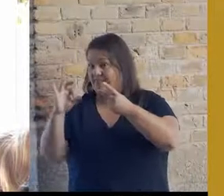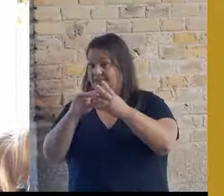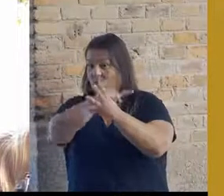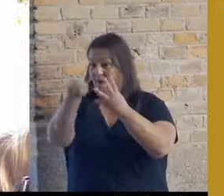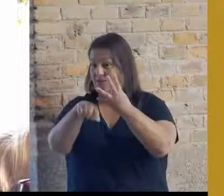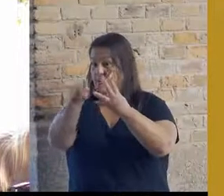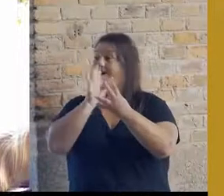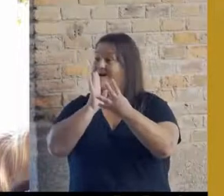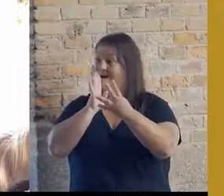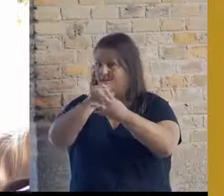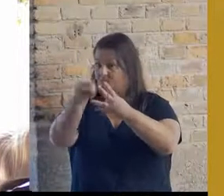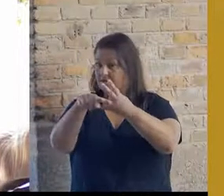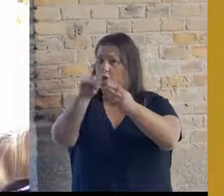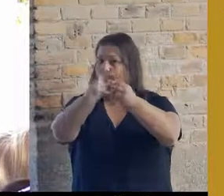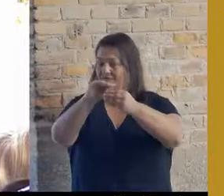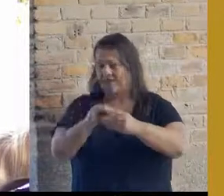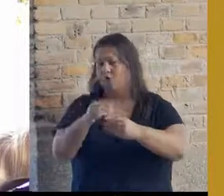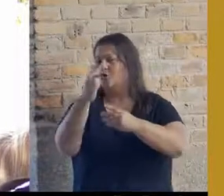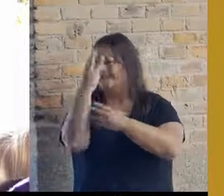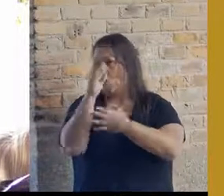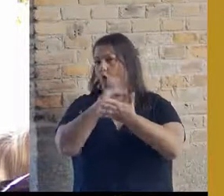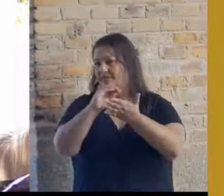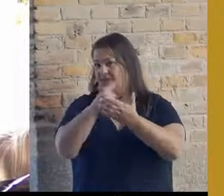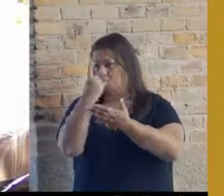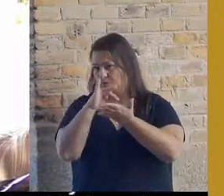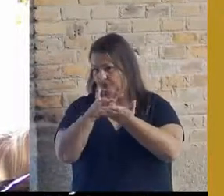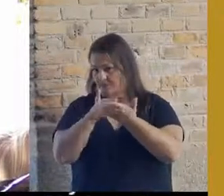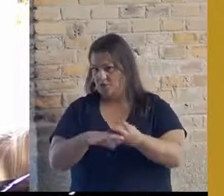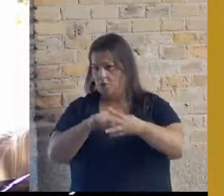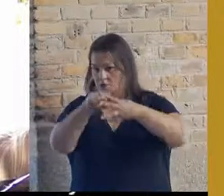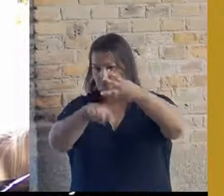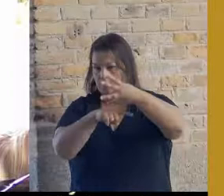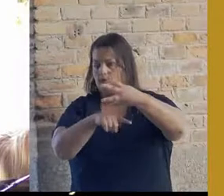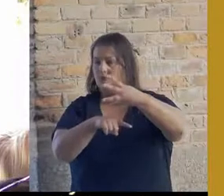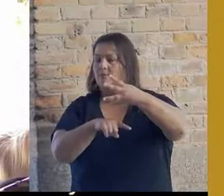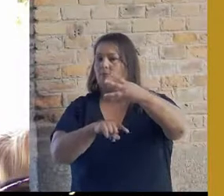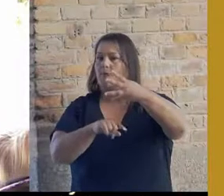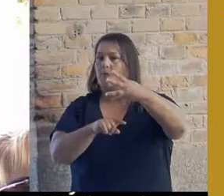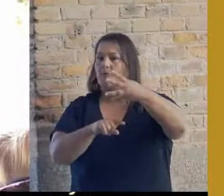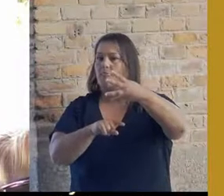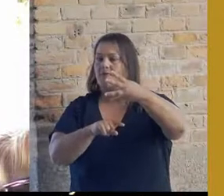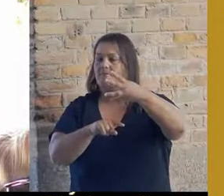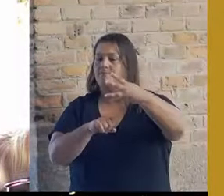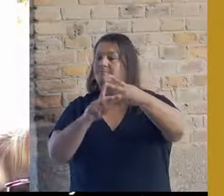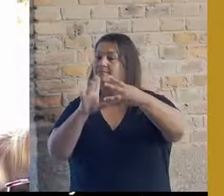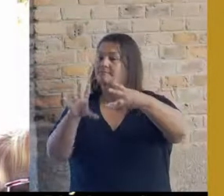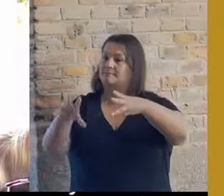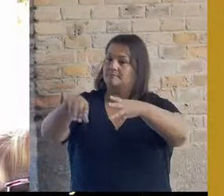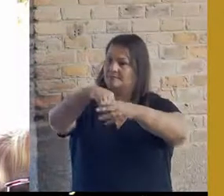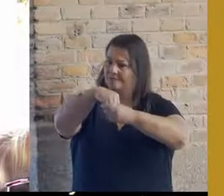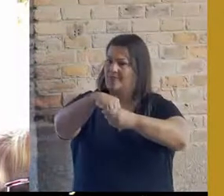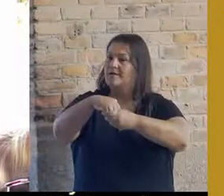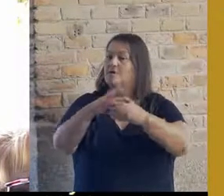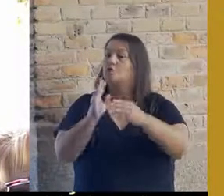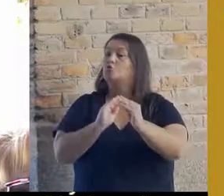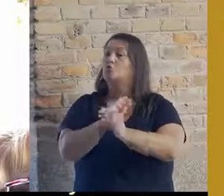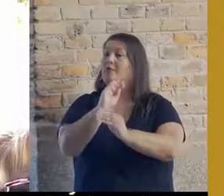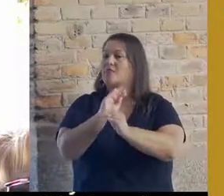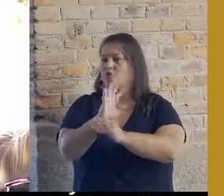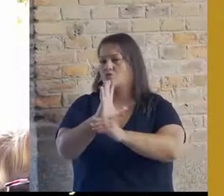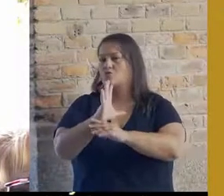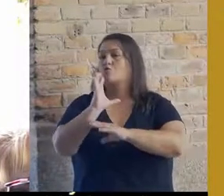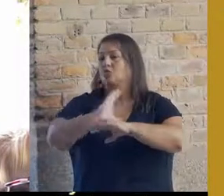cuatro oficinas bueno TR tres oficinas y un servicio que están bajo la subvención de la